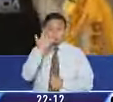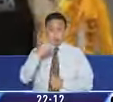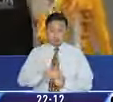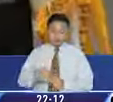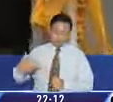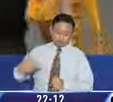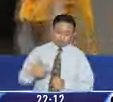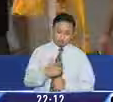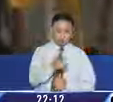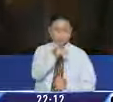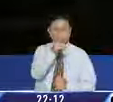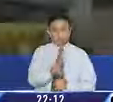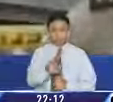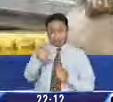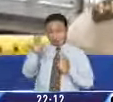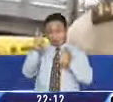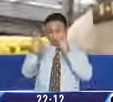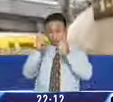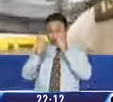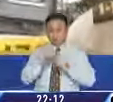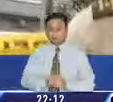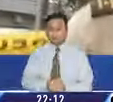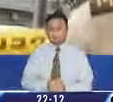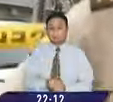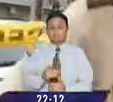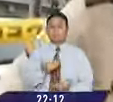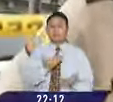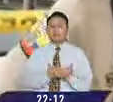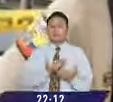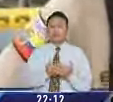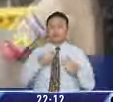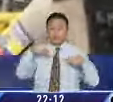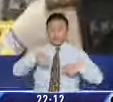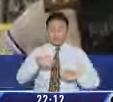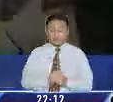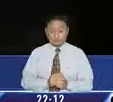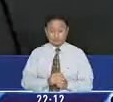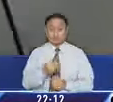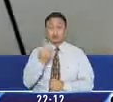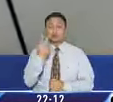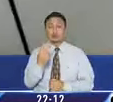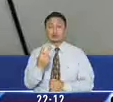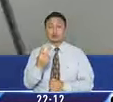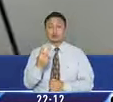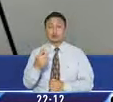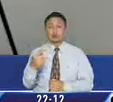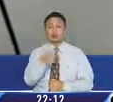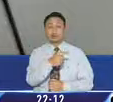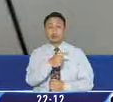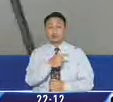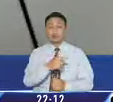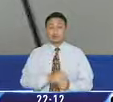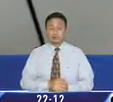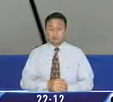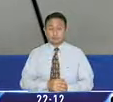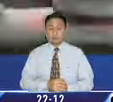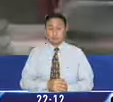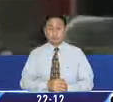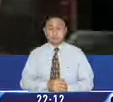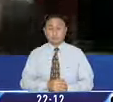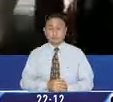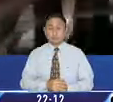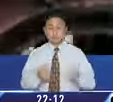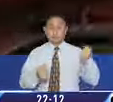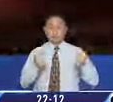realizaron disparos en el lugar. De acuerdo a los indicios encontrados, existen dos disparos en contra de la UPC acá, los cuales están en un